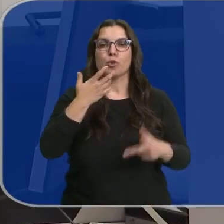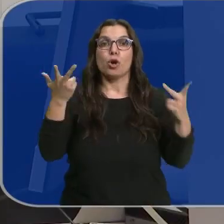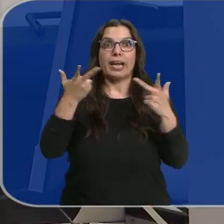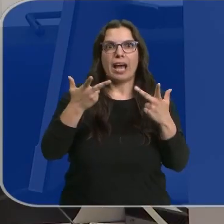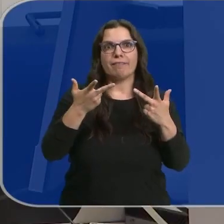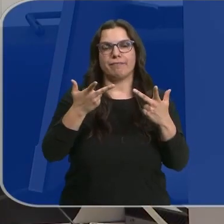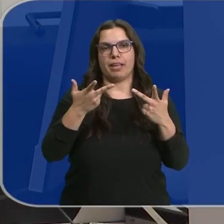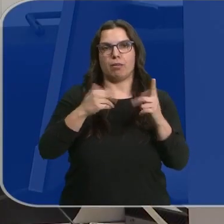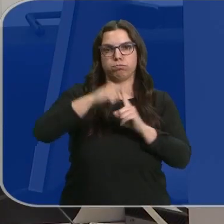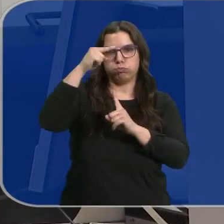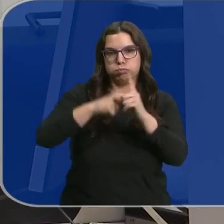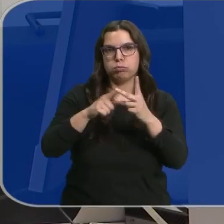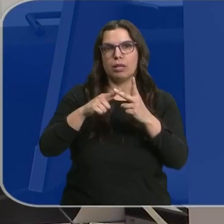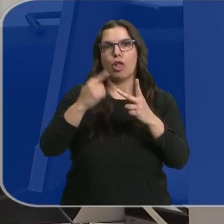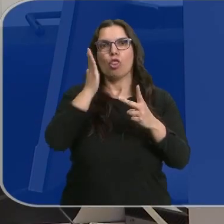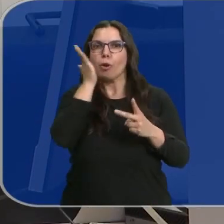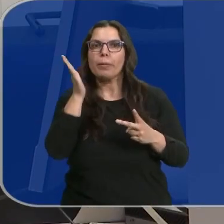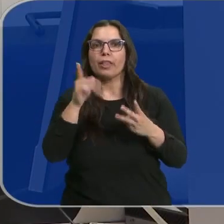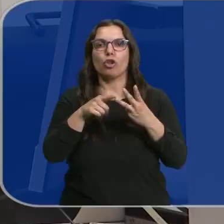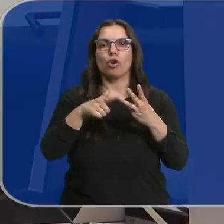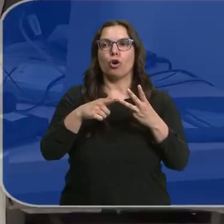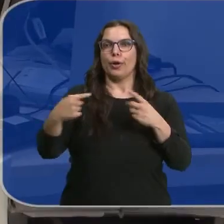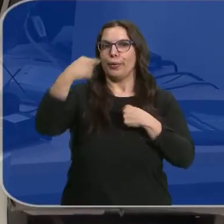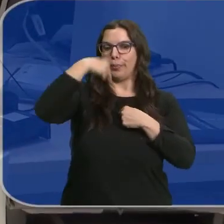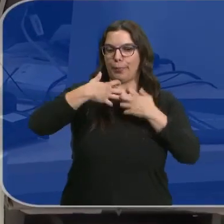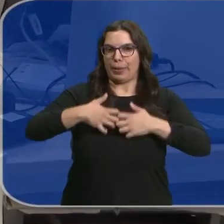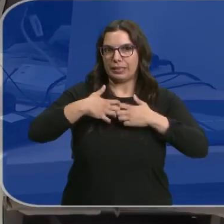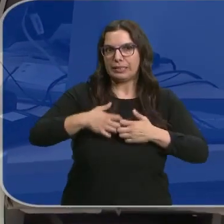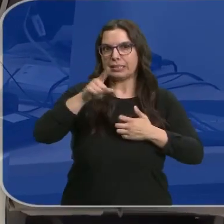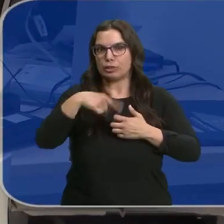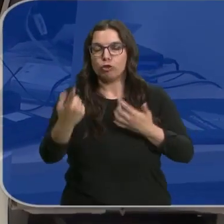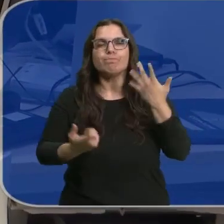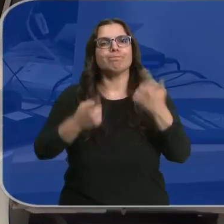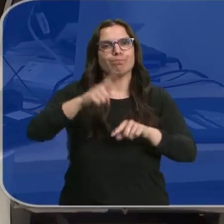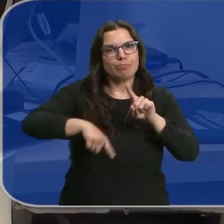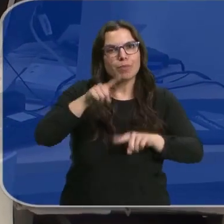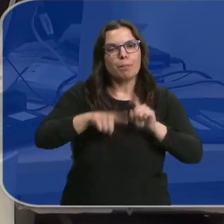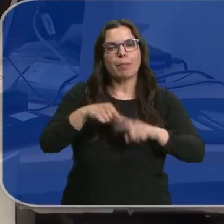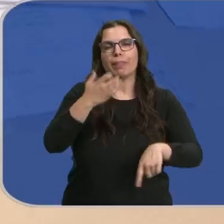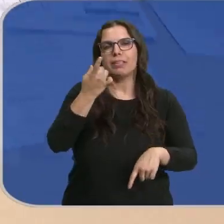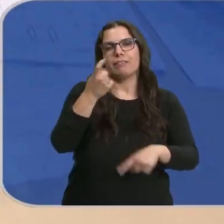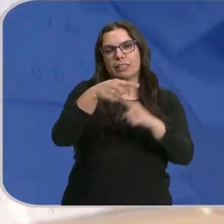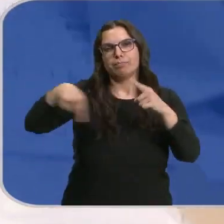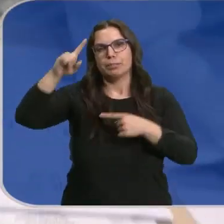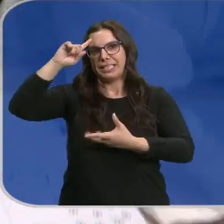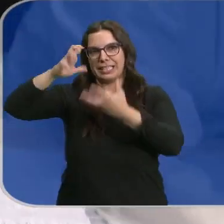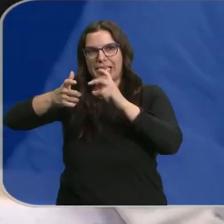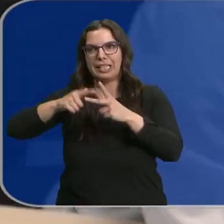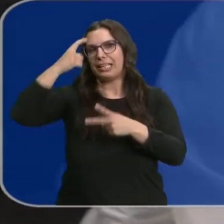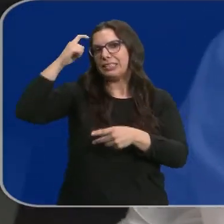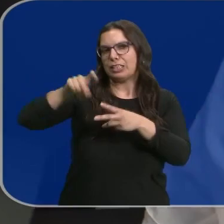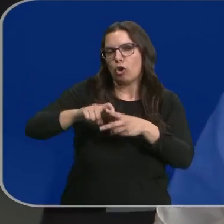influye mucho, el haber estado sedados en ventilación mecánica, y veremos a ver pues si tenemos que mandarles al psiquiatra,